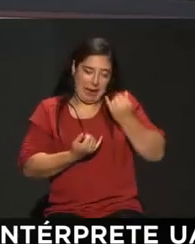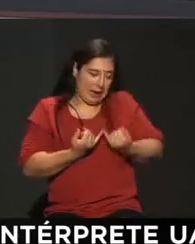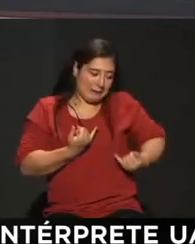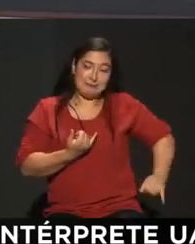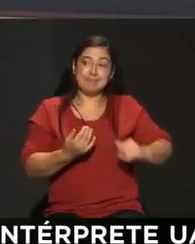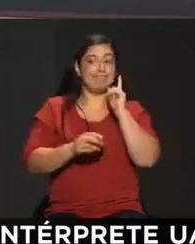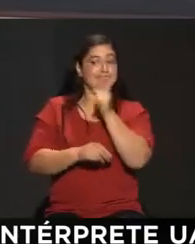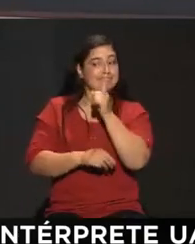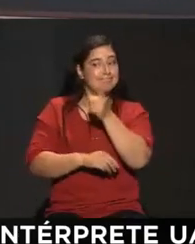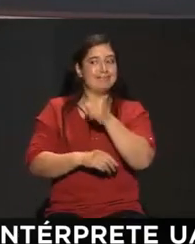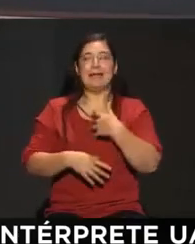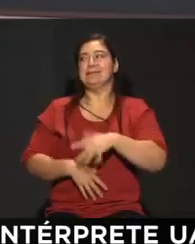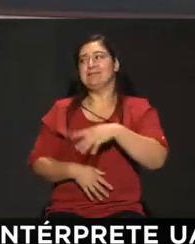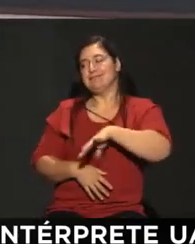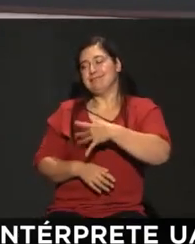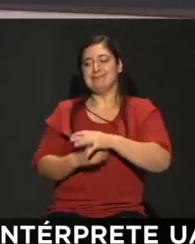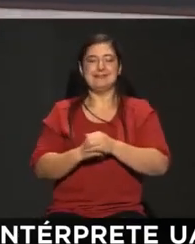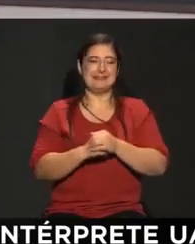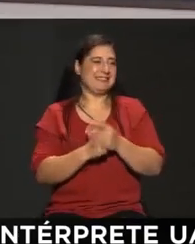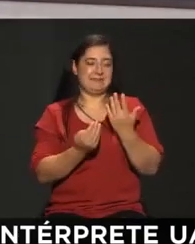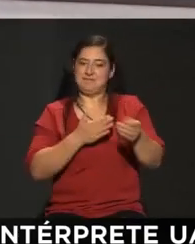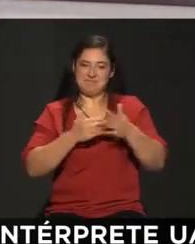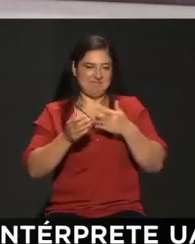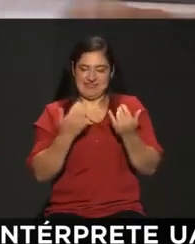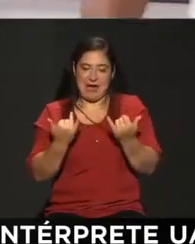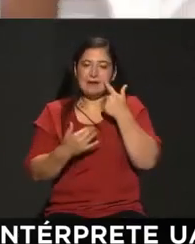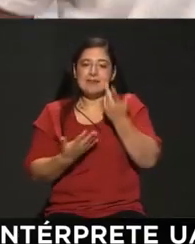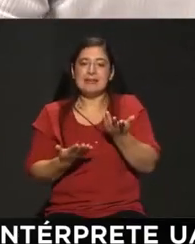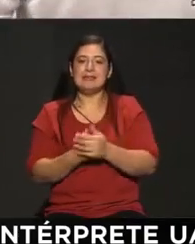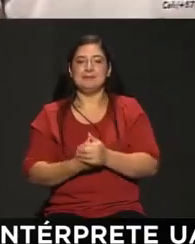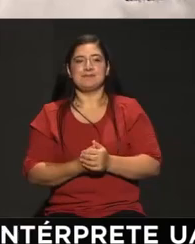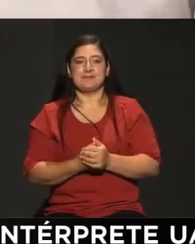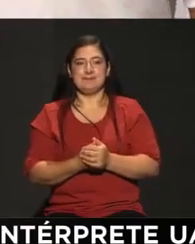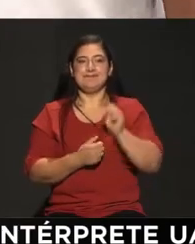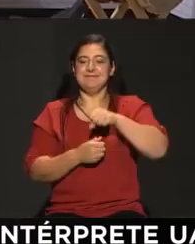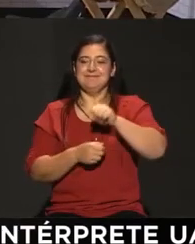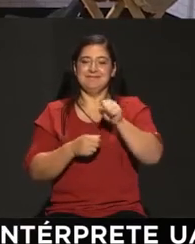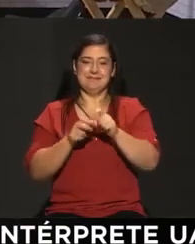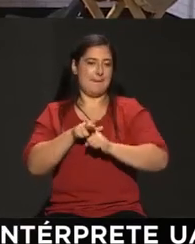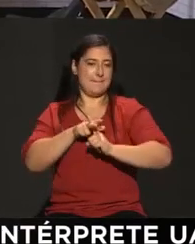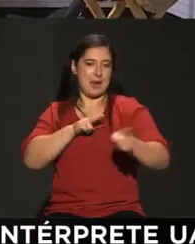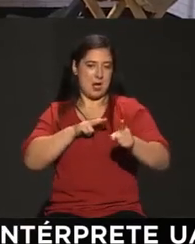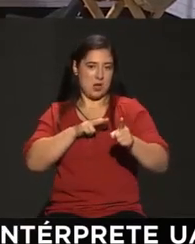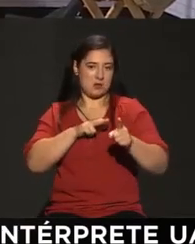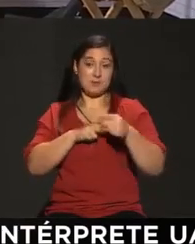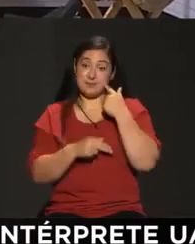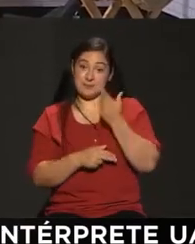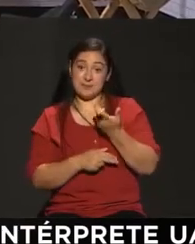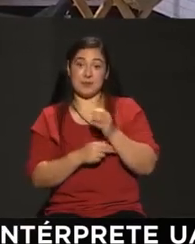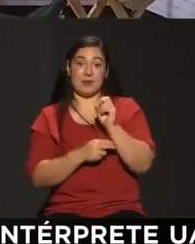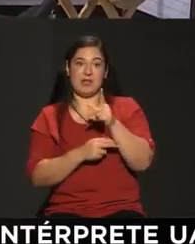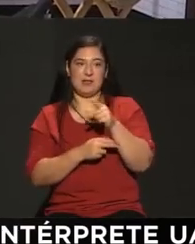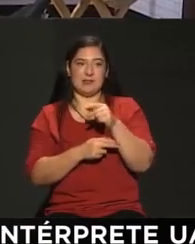Sí, profe. Muy bien. Listo, ahora sí, ya ahora vamos a trabajar la velocidad. A ver, vamos a hacer una apuesta. ¿Quién? Yo voy